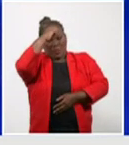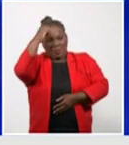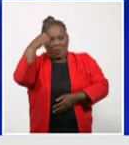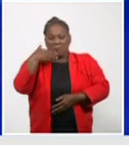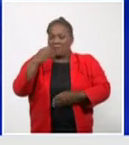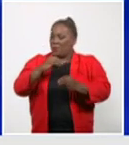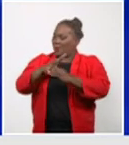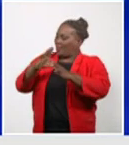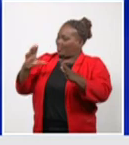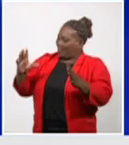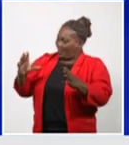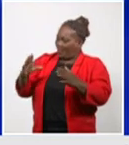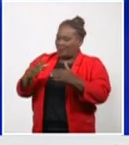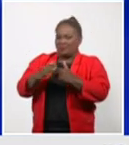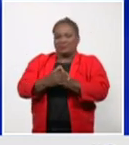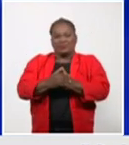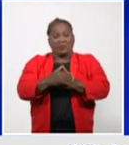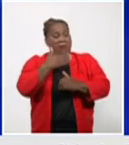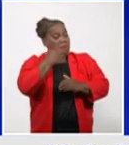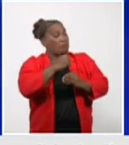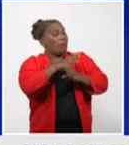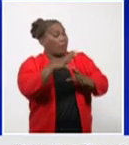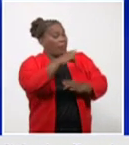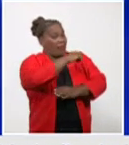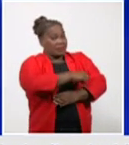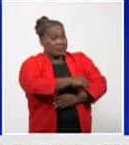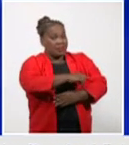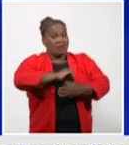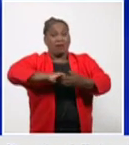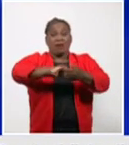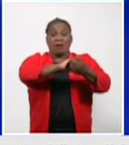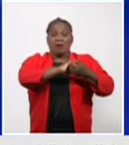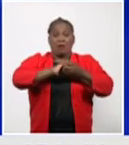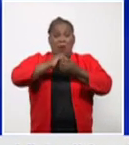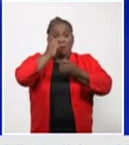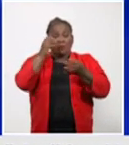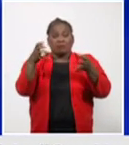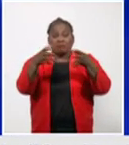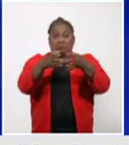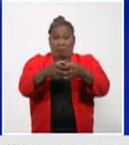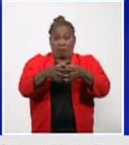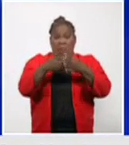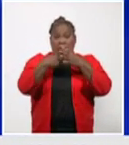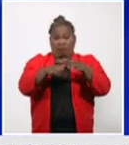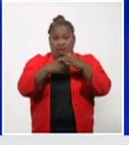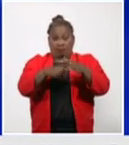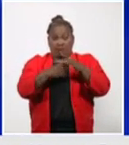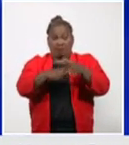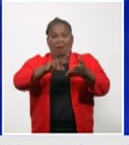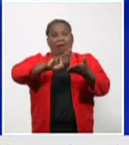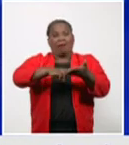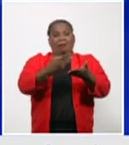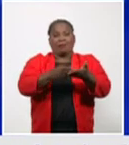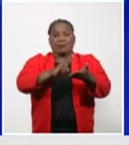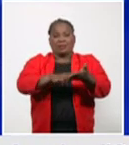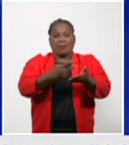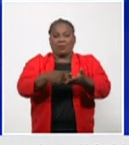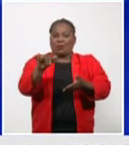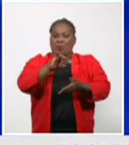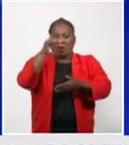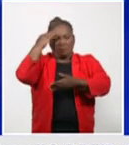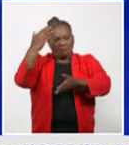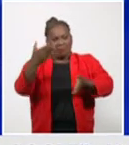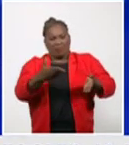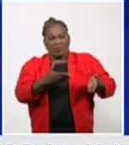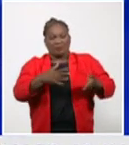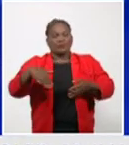días a ti, a los compañeros que hacen posible la transmisión, la intérprete de lenguas de señas y a todas